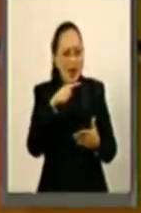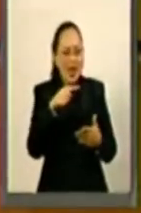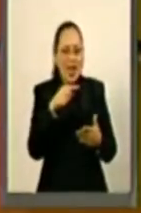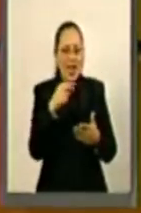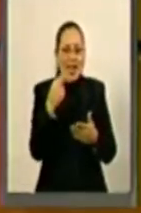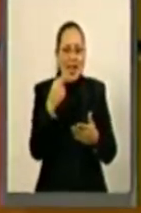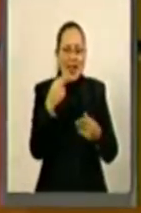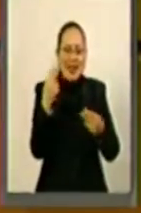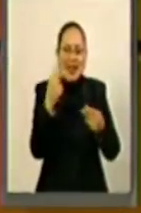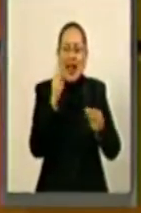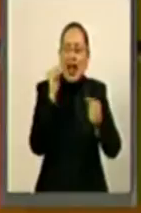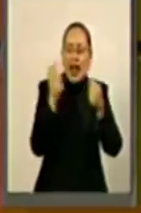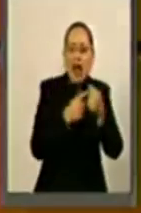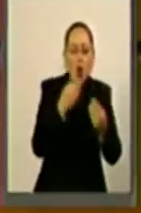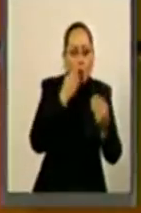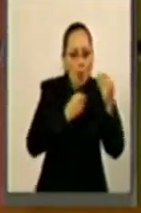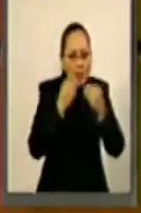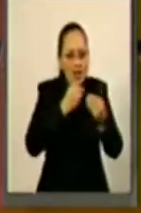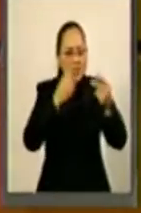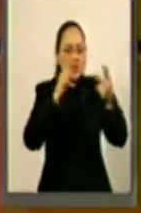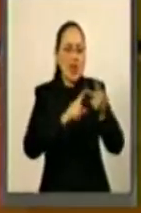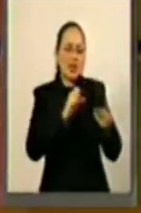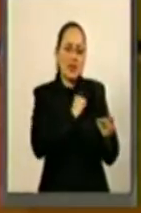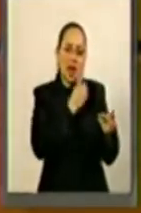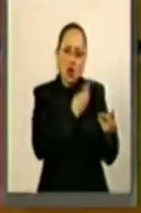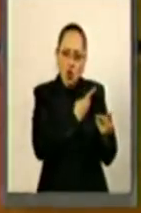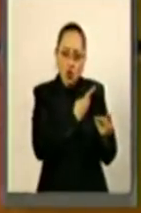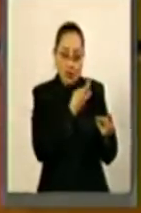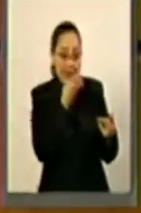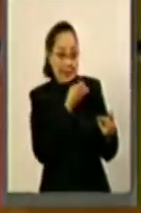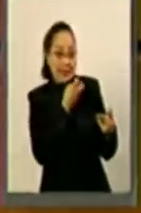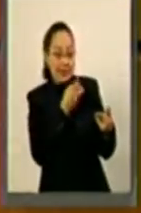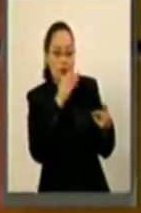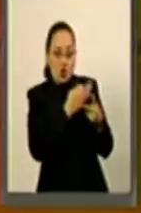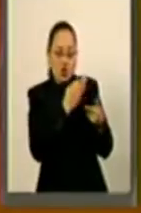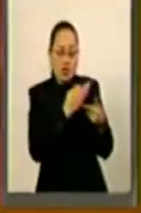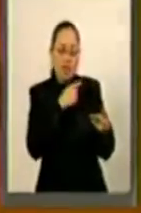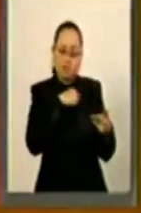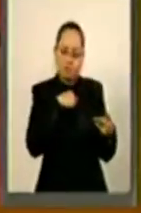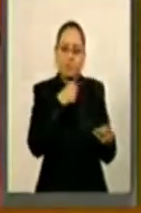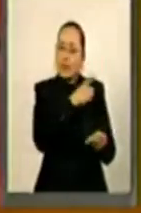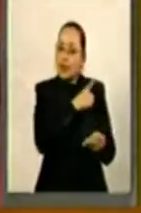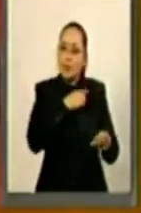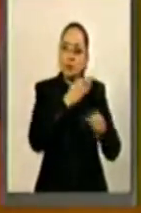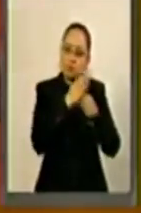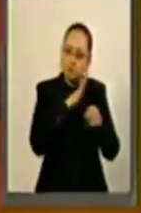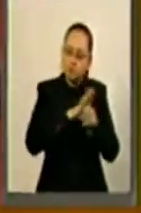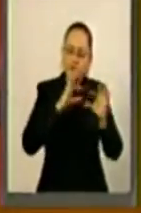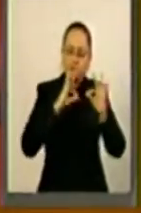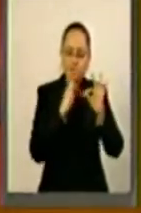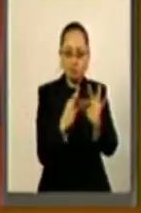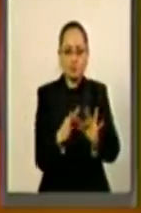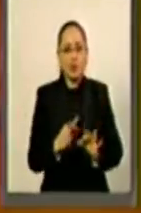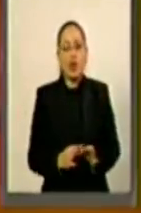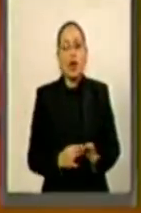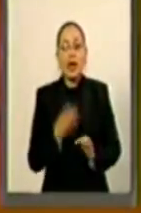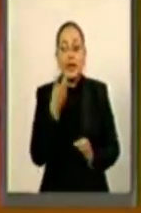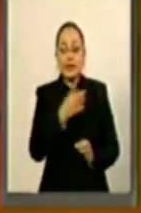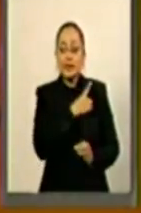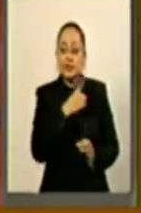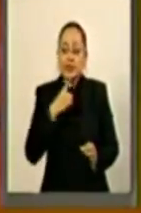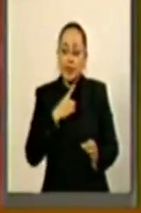sus necesidades de alimentación, de salud, que es el caso que nos ocupa. Y este principio deberá guiar el